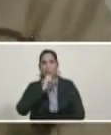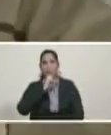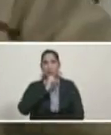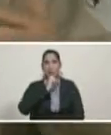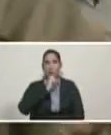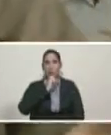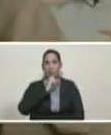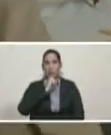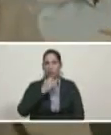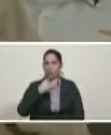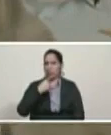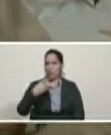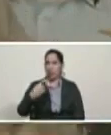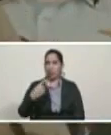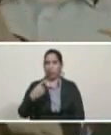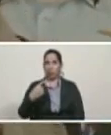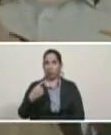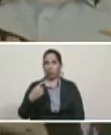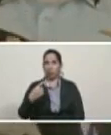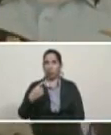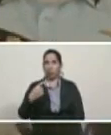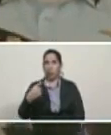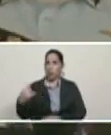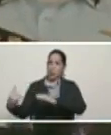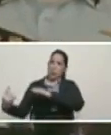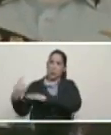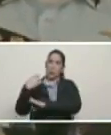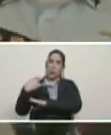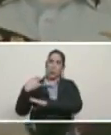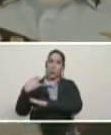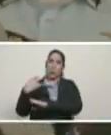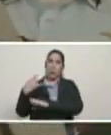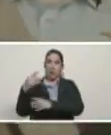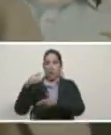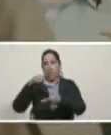movieron negocios para traicionar la revolución.